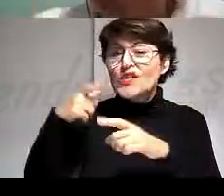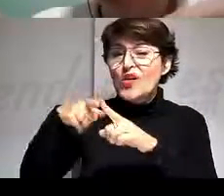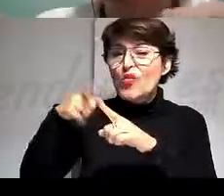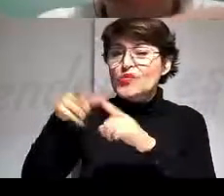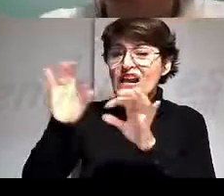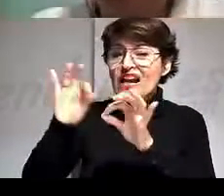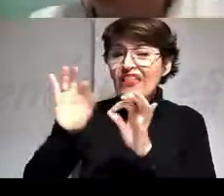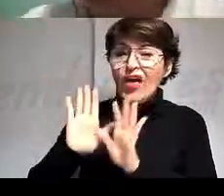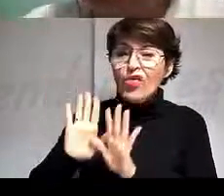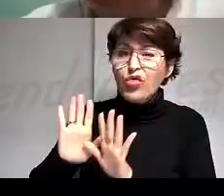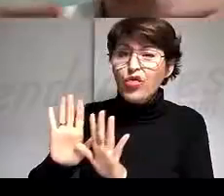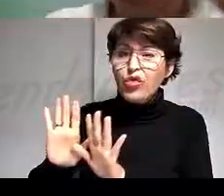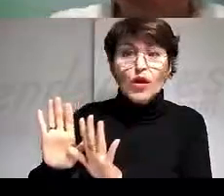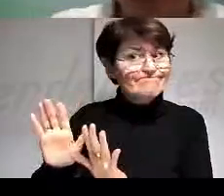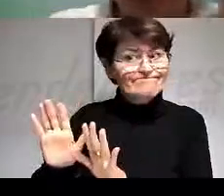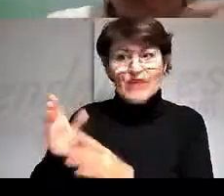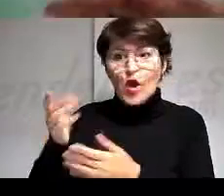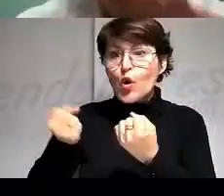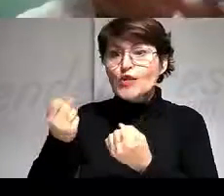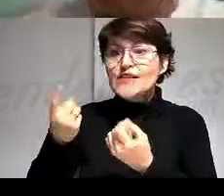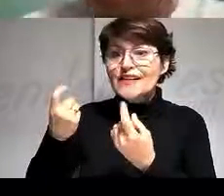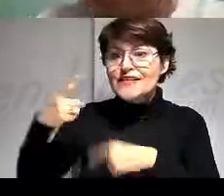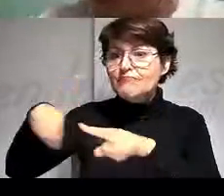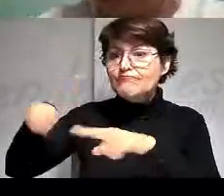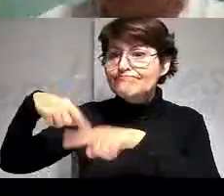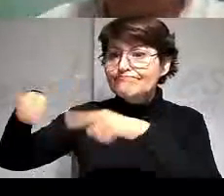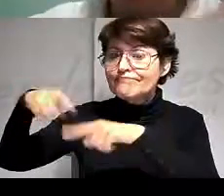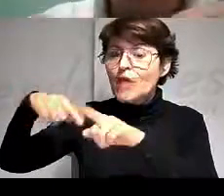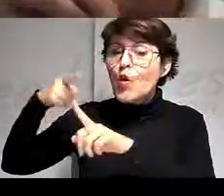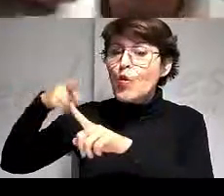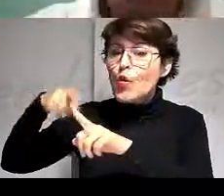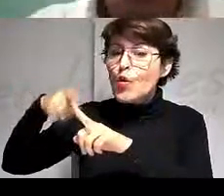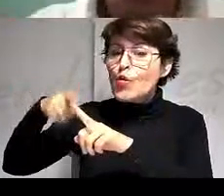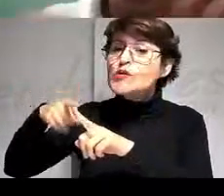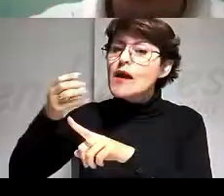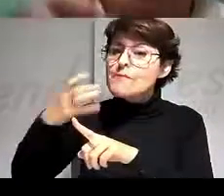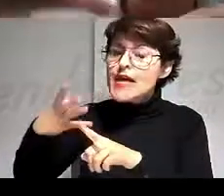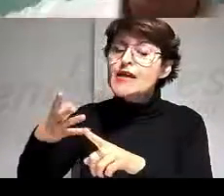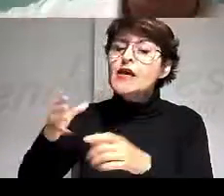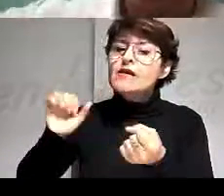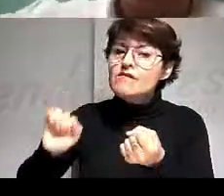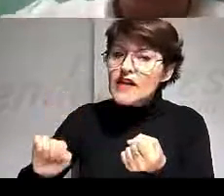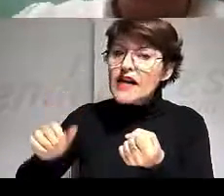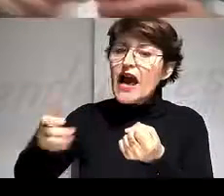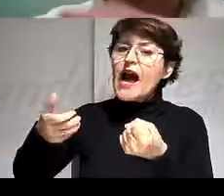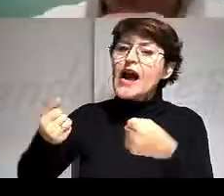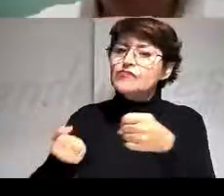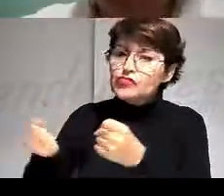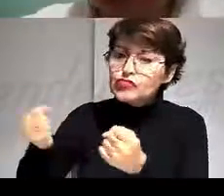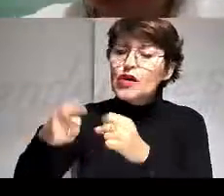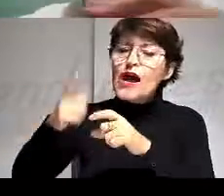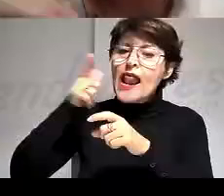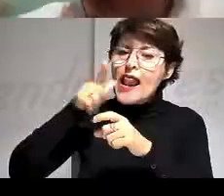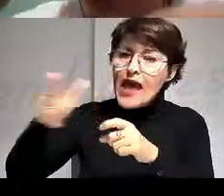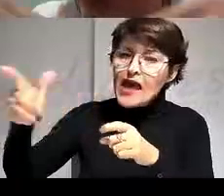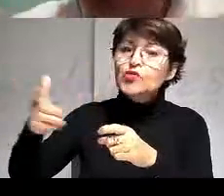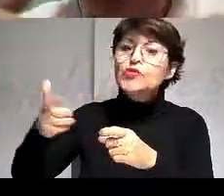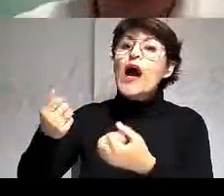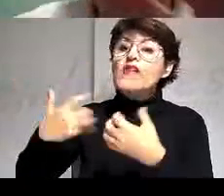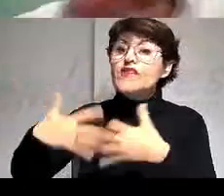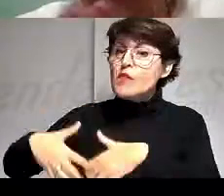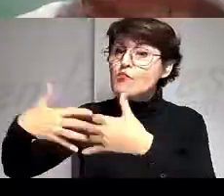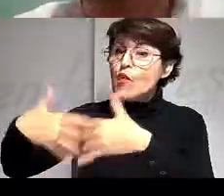rodaje, acelerándolo, frenándolo, no de manera brusca, evidentemente, pero acelerándolo, frenándolo, haciendo largos trayectos, pues uno consigue que ese motor